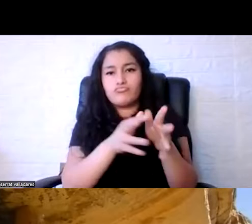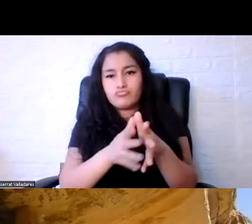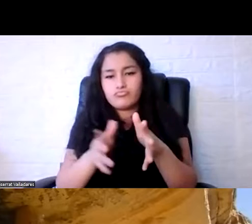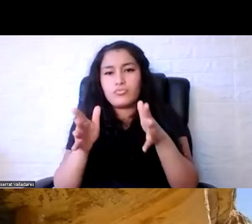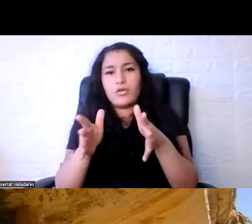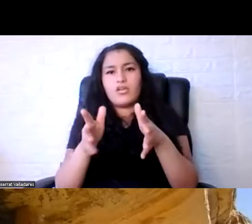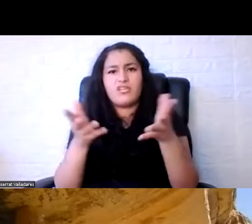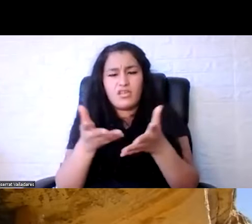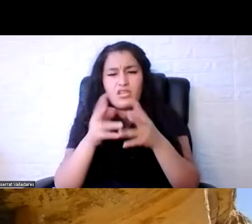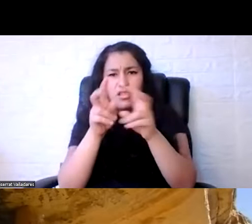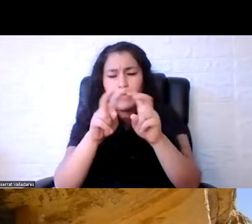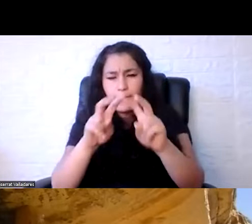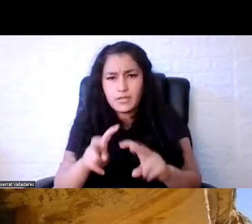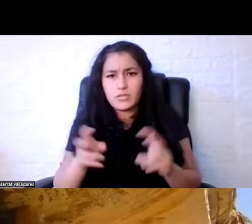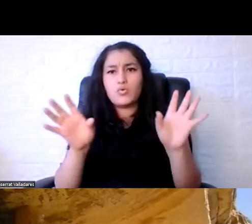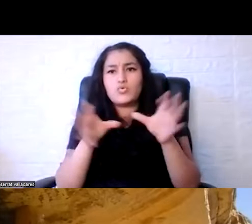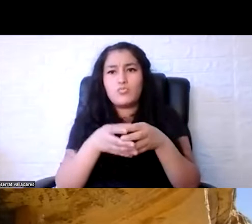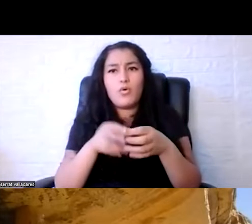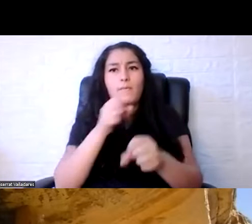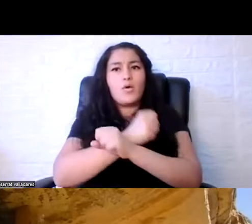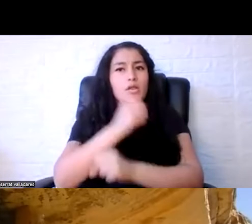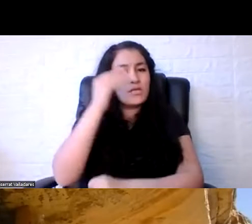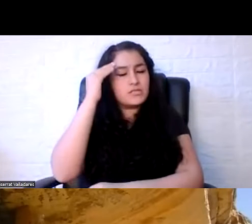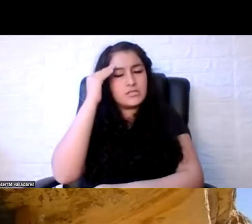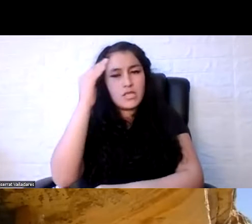México, ¿sí? Es en la ciudad de Tijuana.